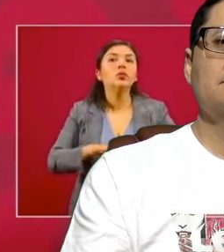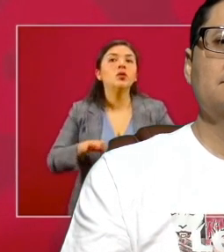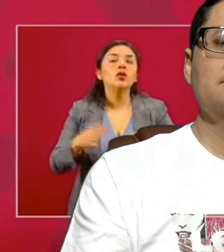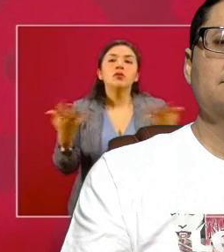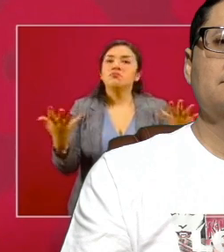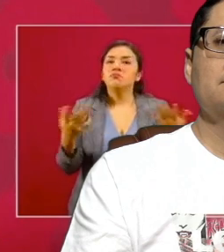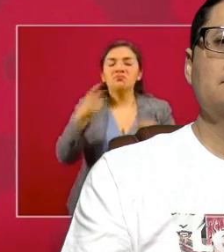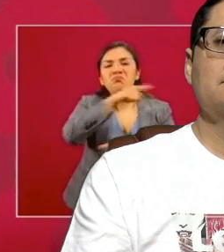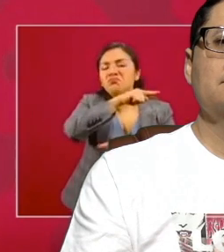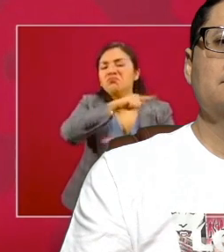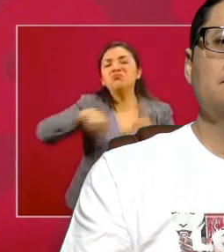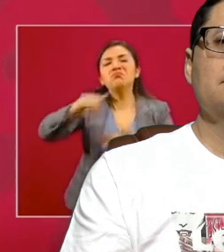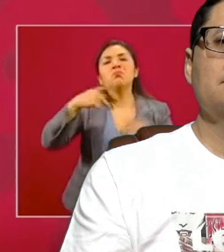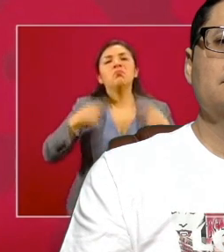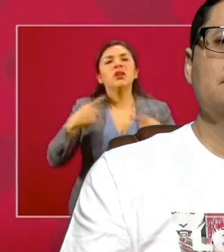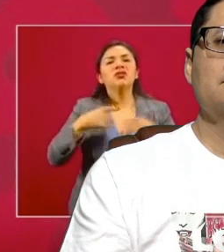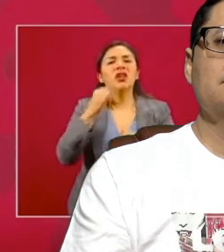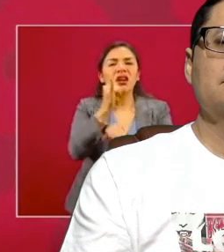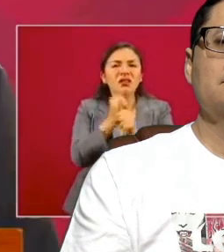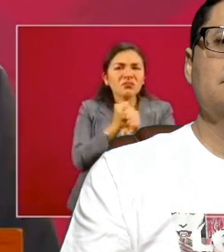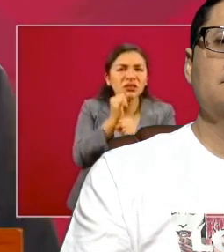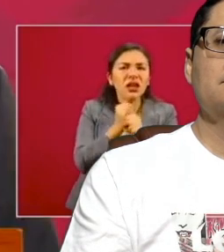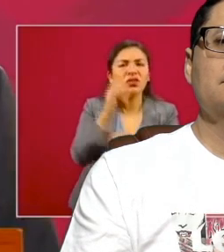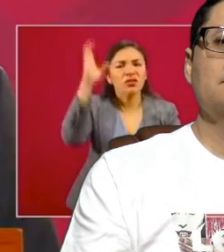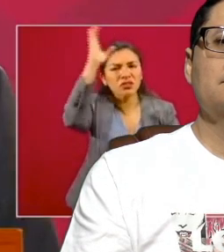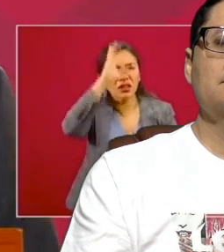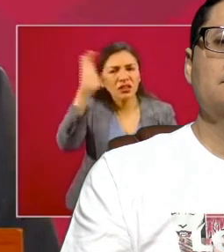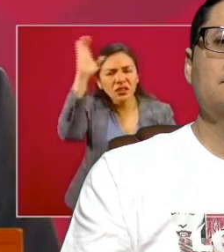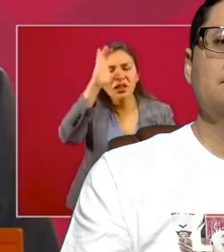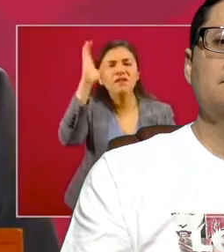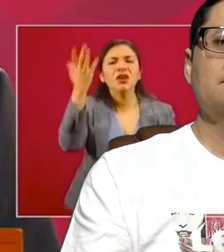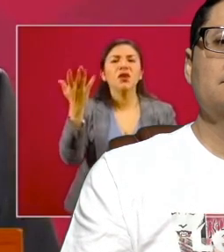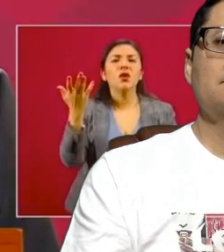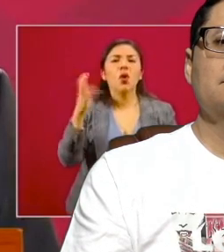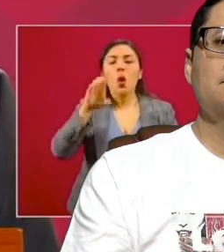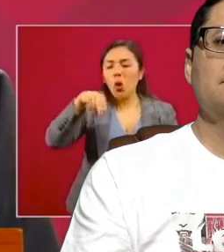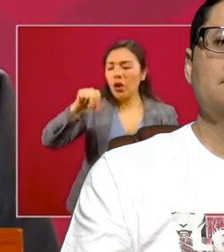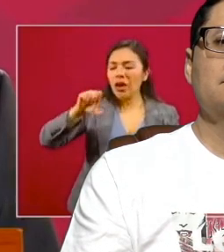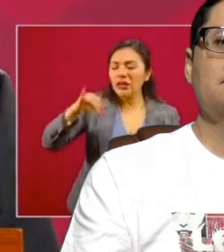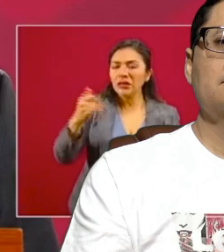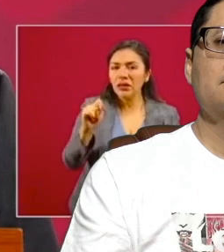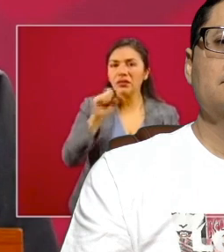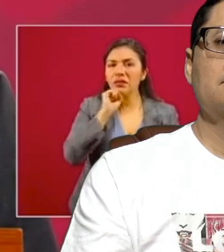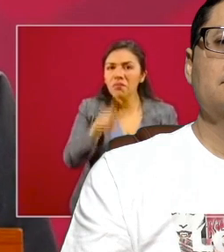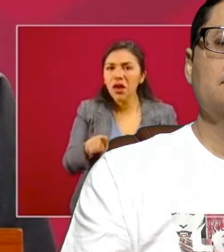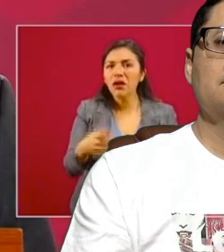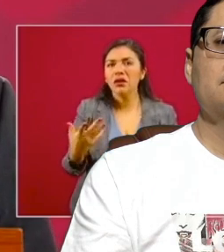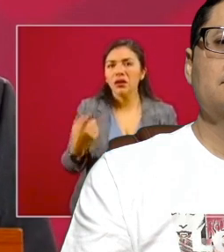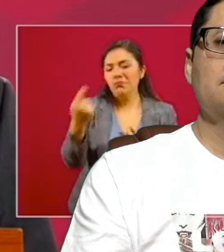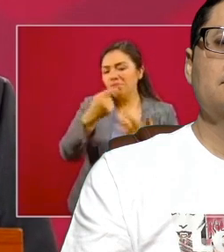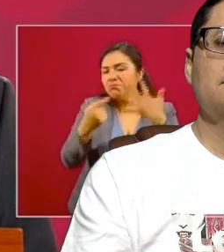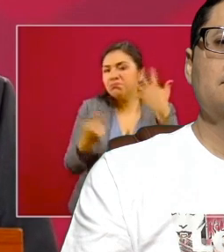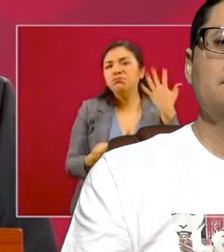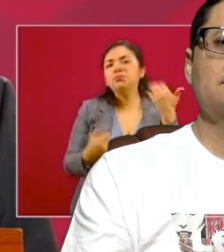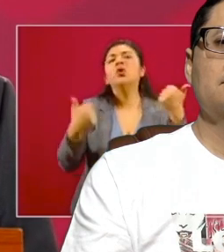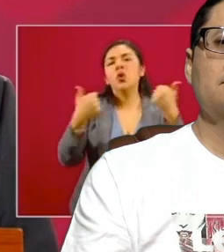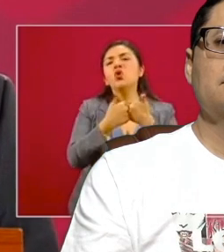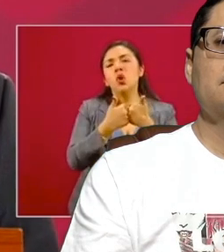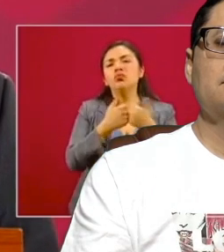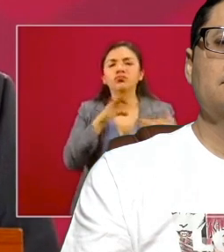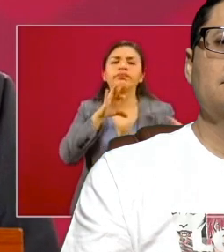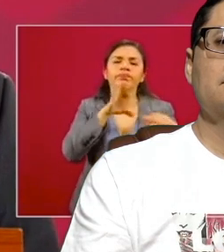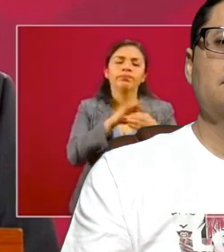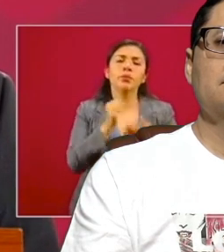los investigadores, de los científicos del CONACYT, en colaboración con